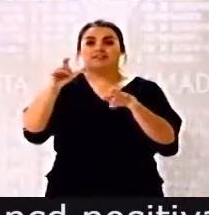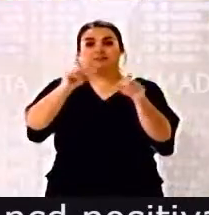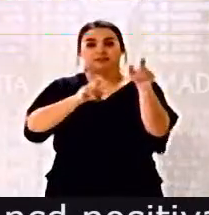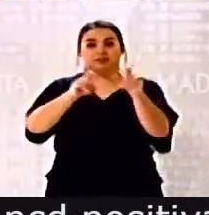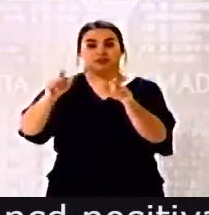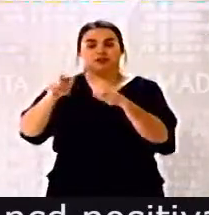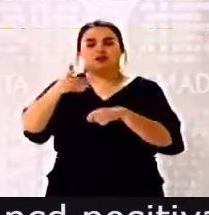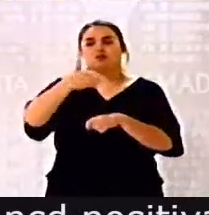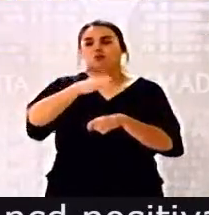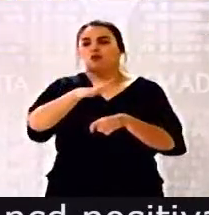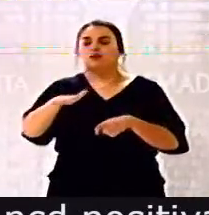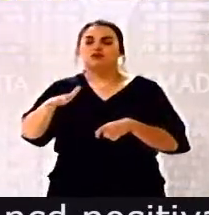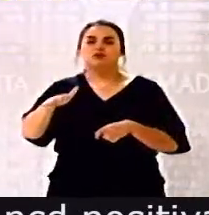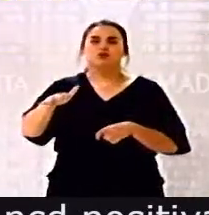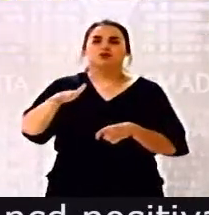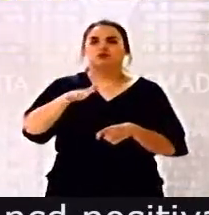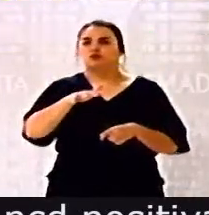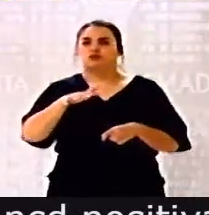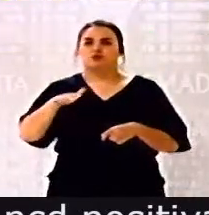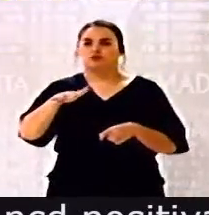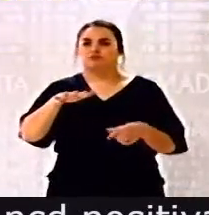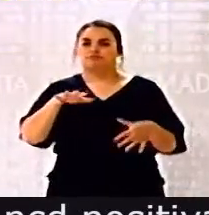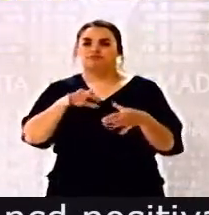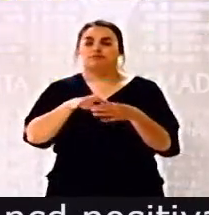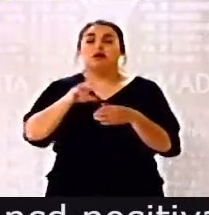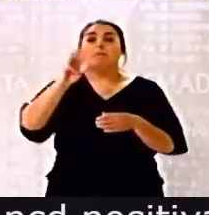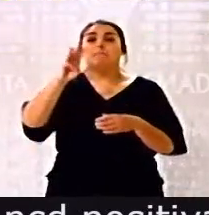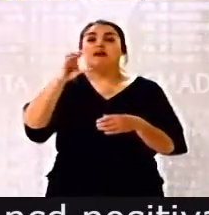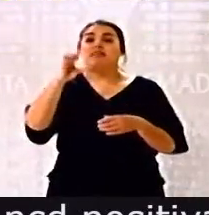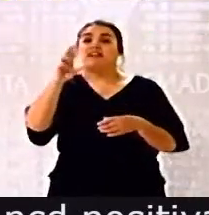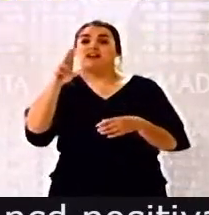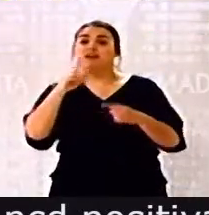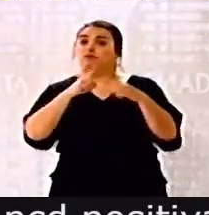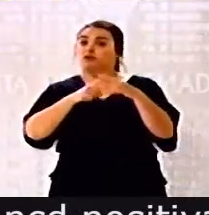sido fallecidas que no tenían la PCR positiva,